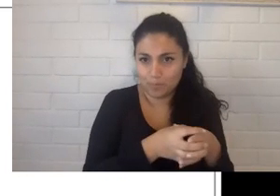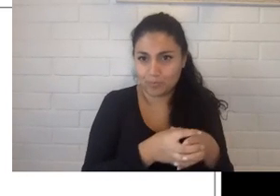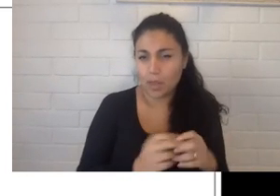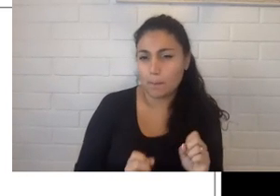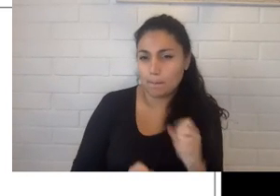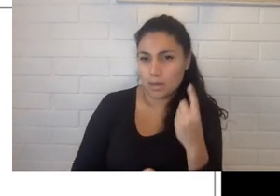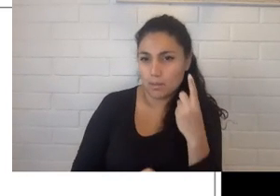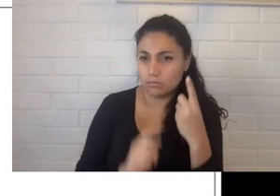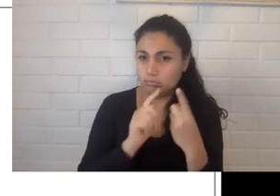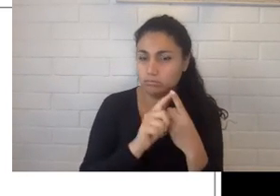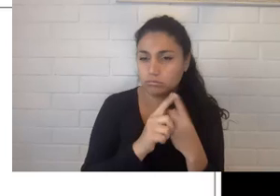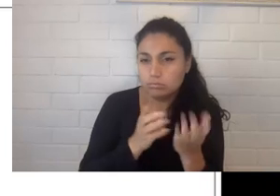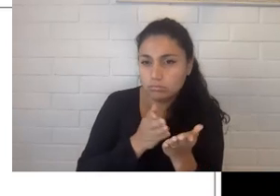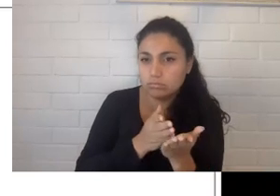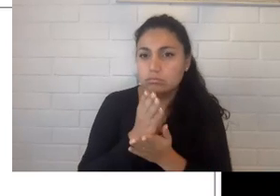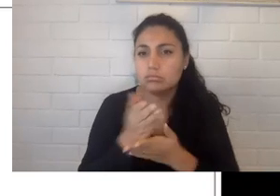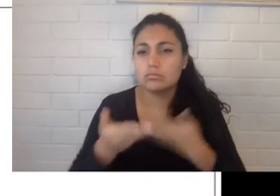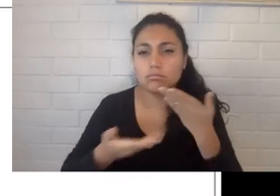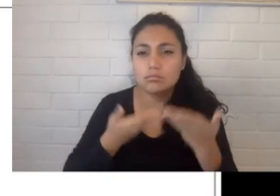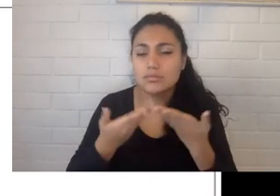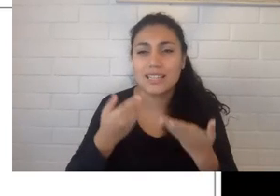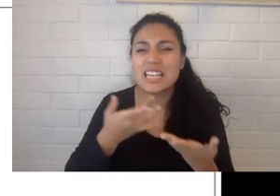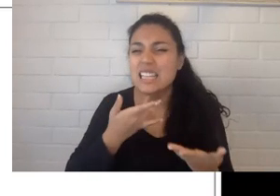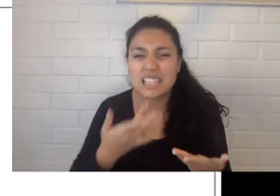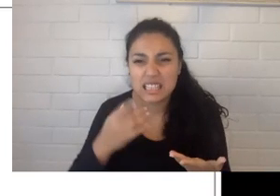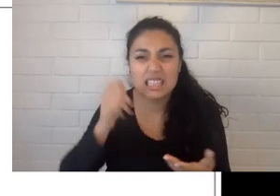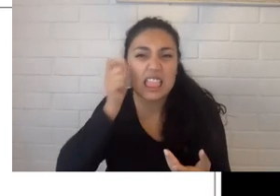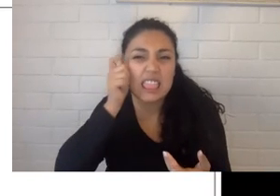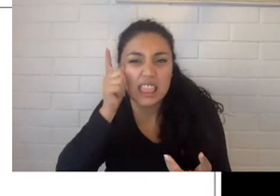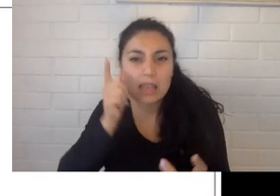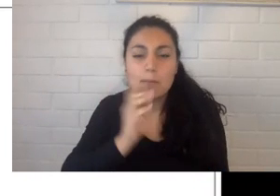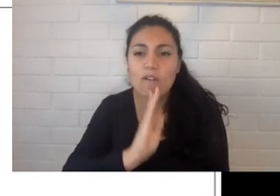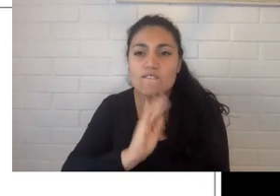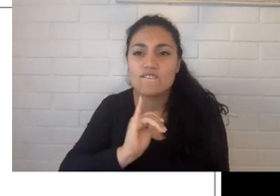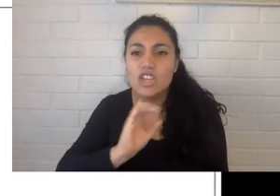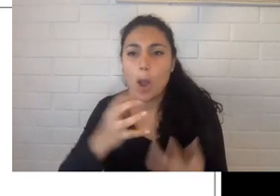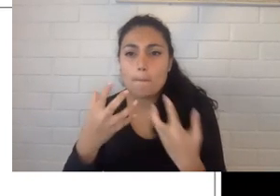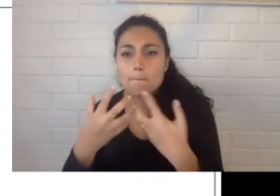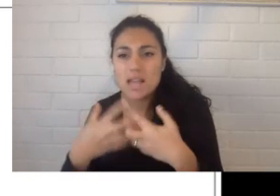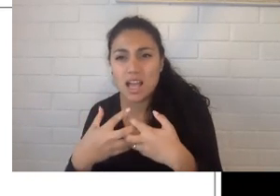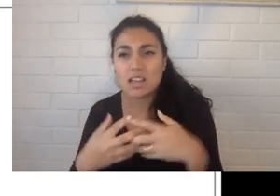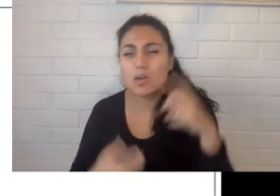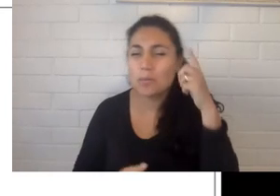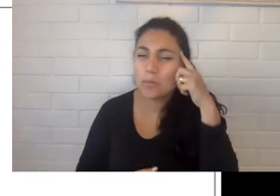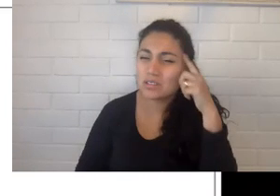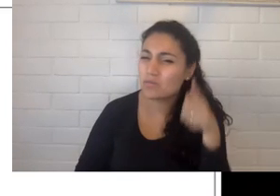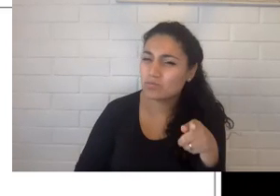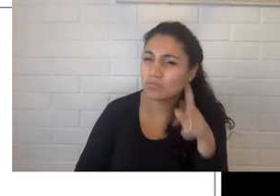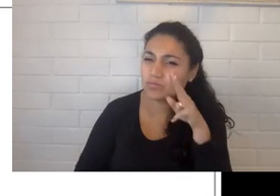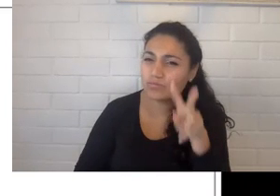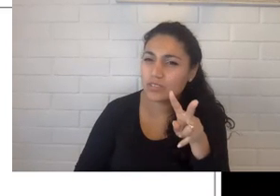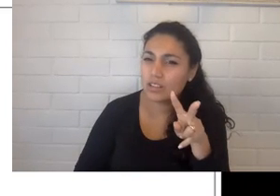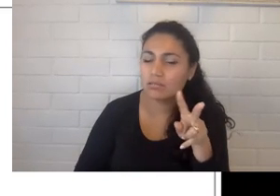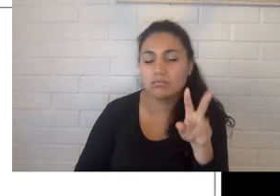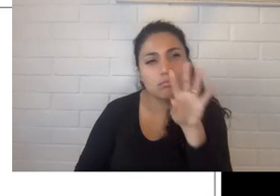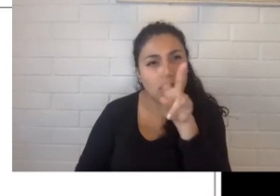Primero tenemos que empezar a hablar sobre qué entendemos por biomecánica. ¿Qué les ocurrió a ustedes cuando vieron la primera vez